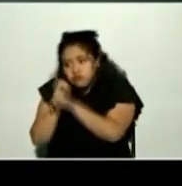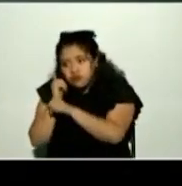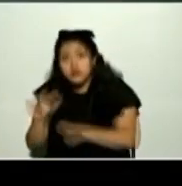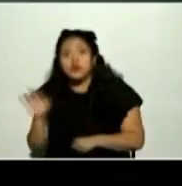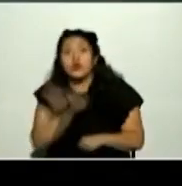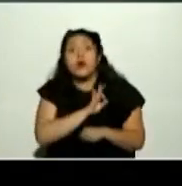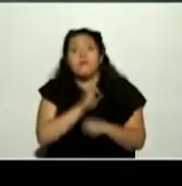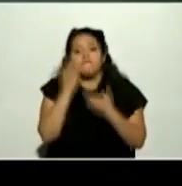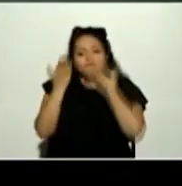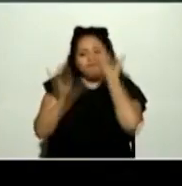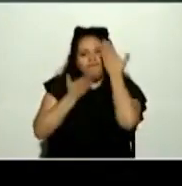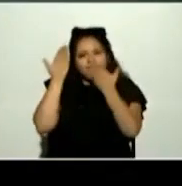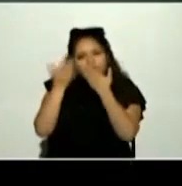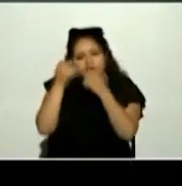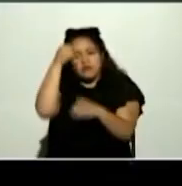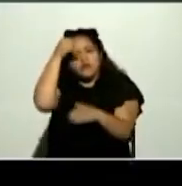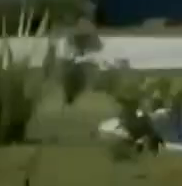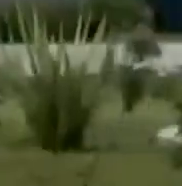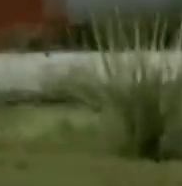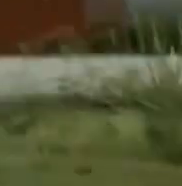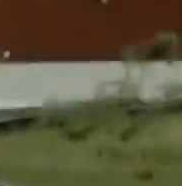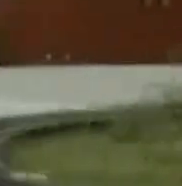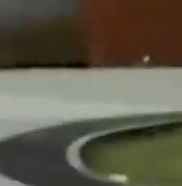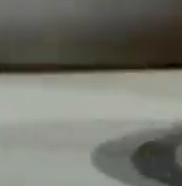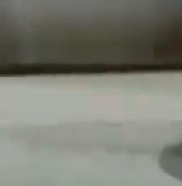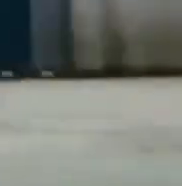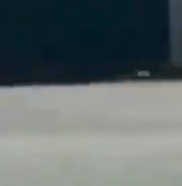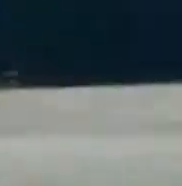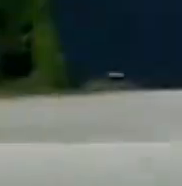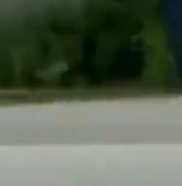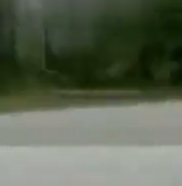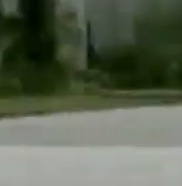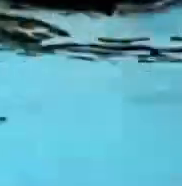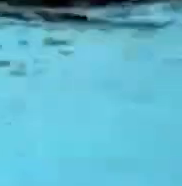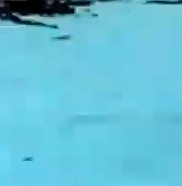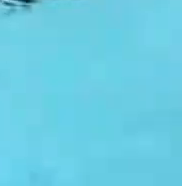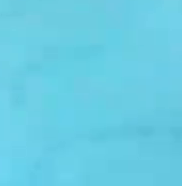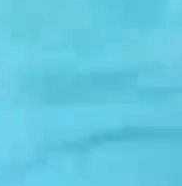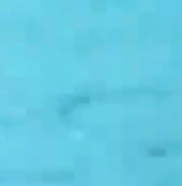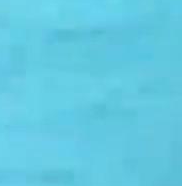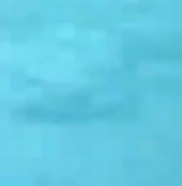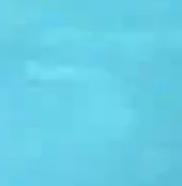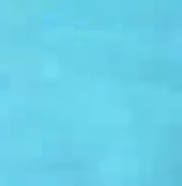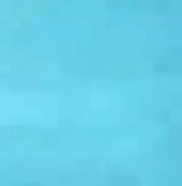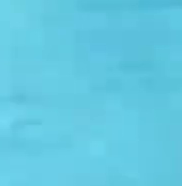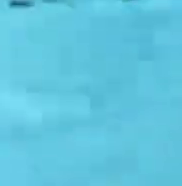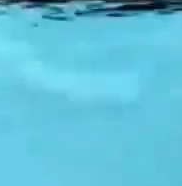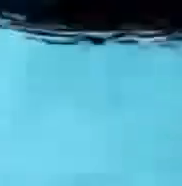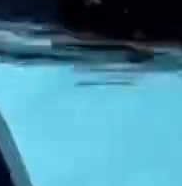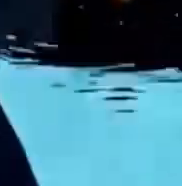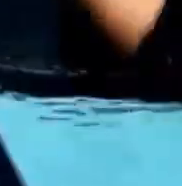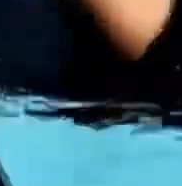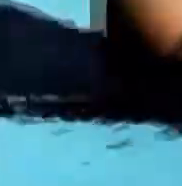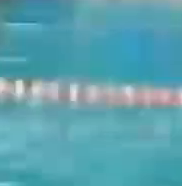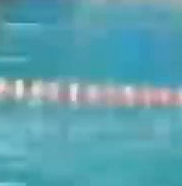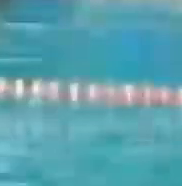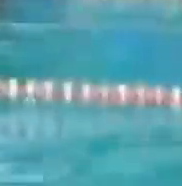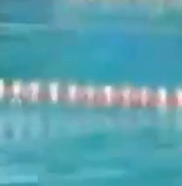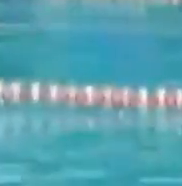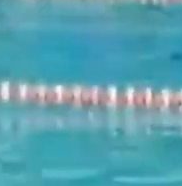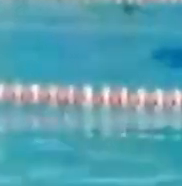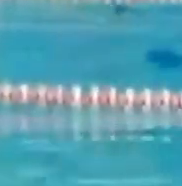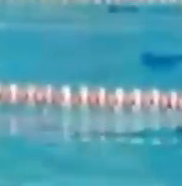estudiantes de esta área a través de un video que demuestra la cercanía de la rectora con los estudiantes Y el personal